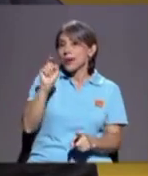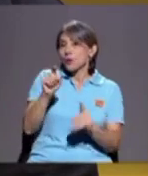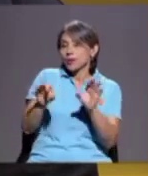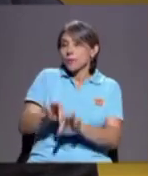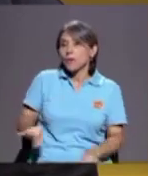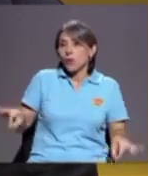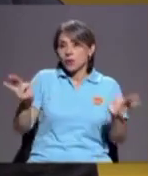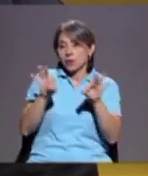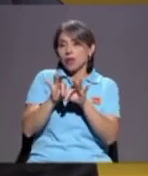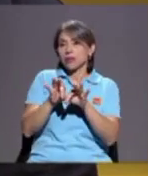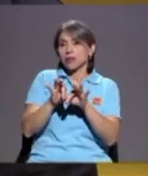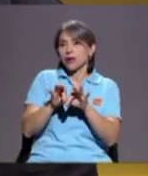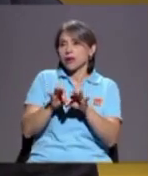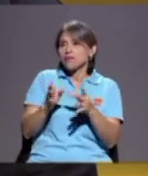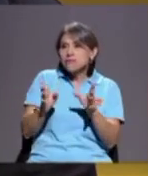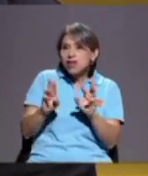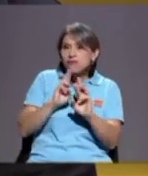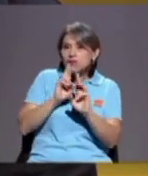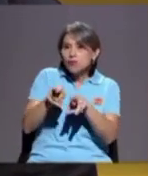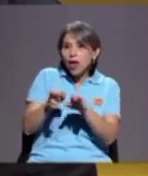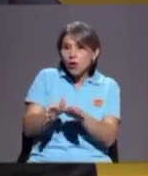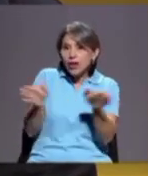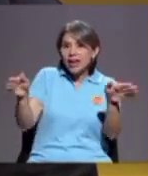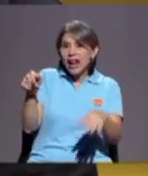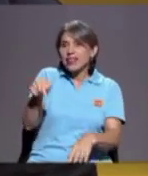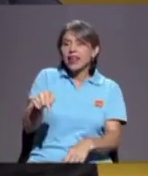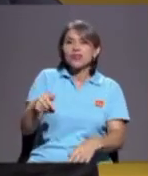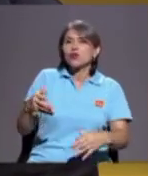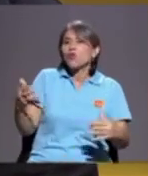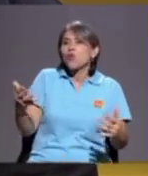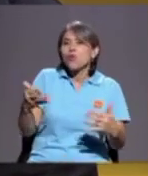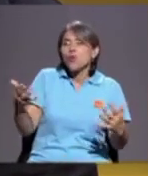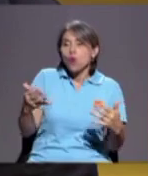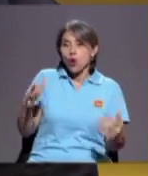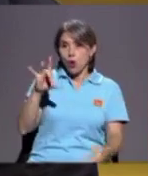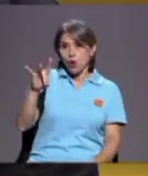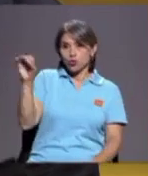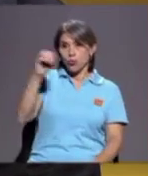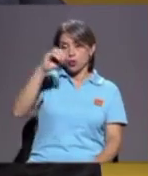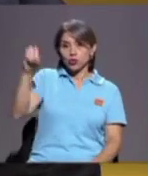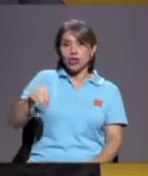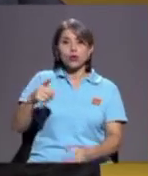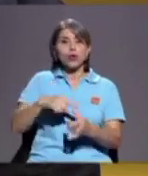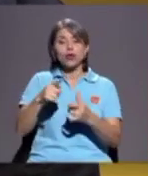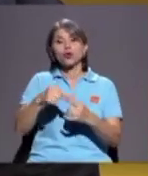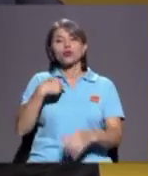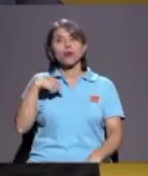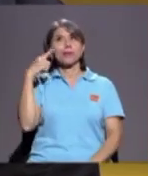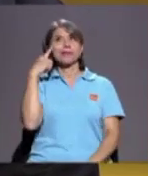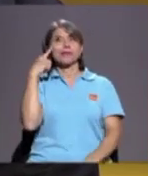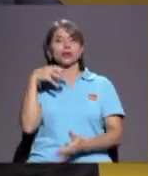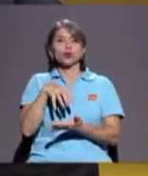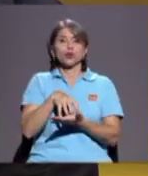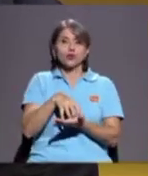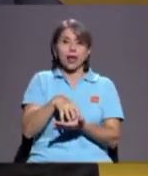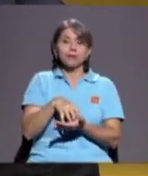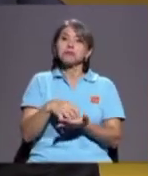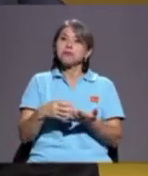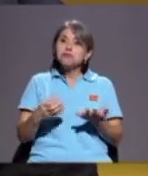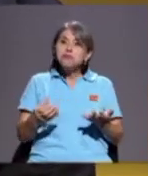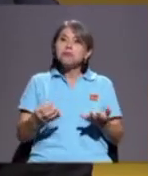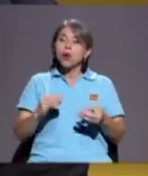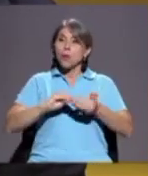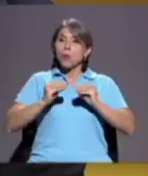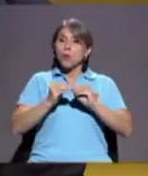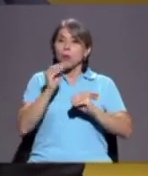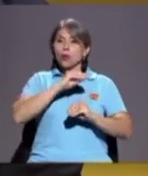ha sido el resultado general de eso, ¿verdad? De ese 8%. Entonces a uno le queda la duda, por ejemplo, bueno, un porcentaje importante,